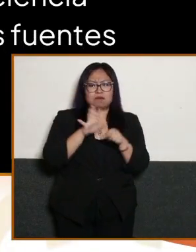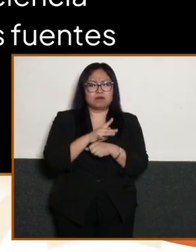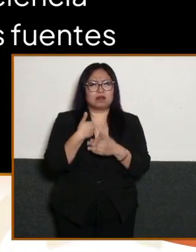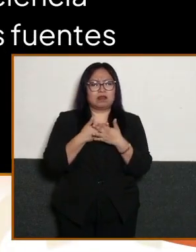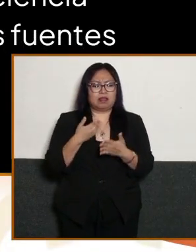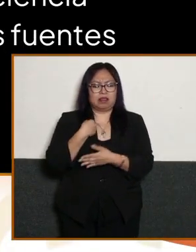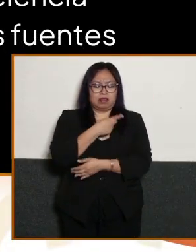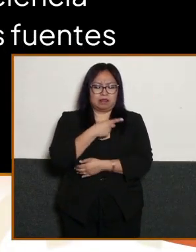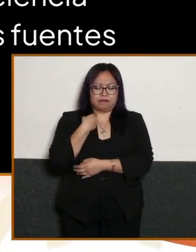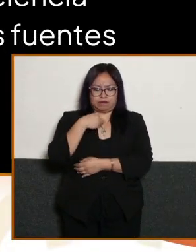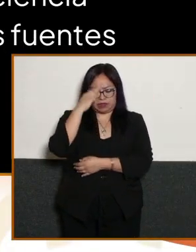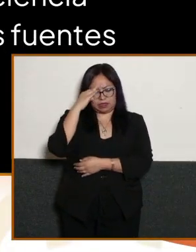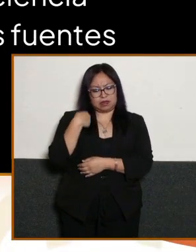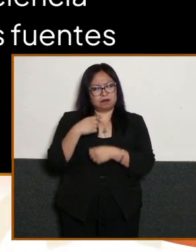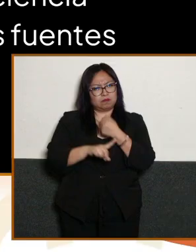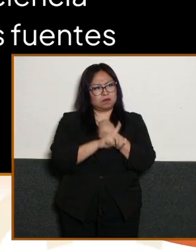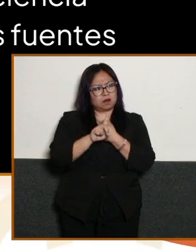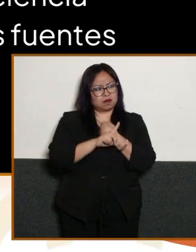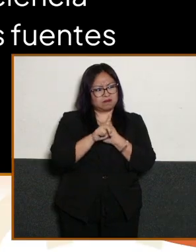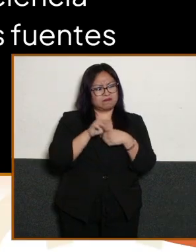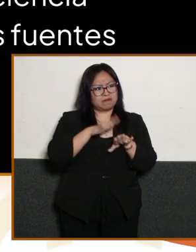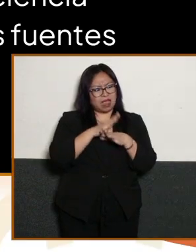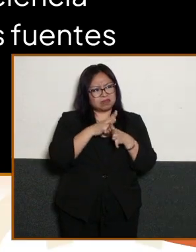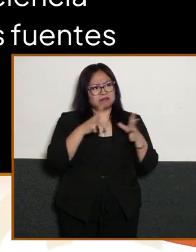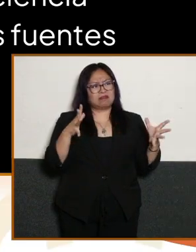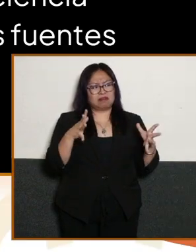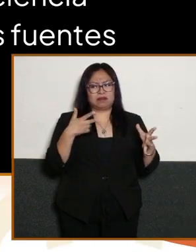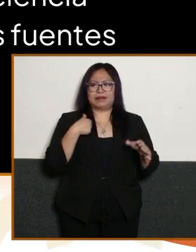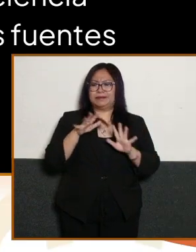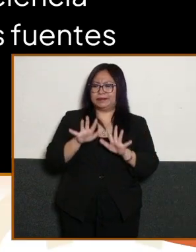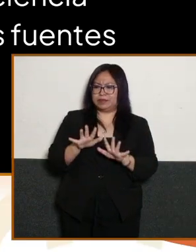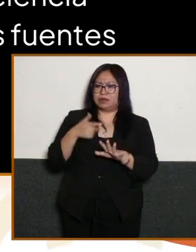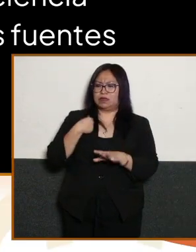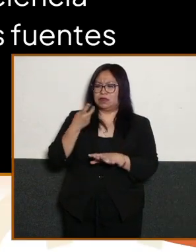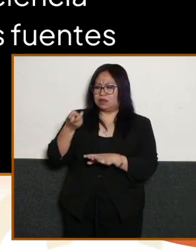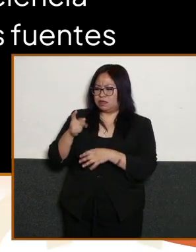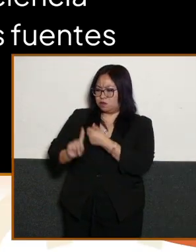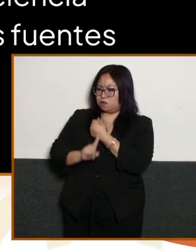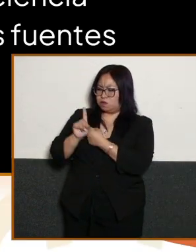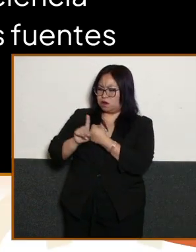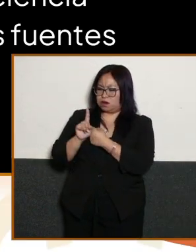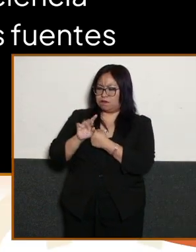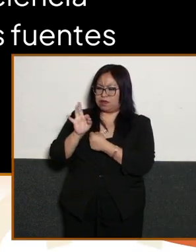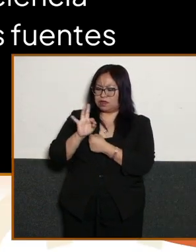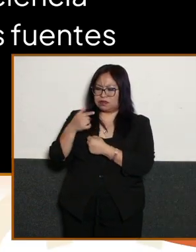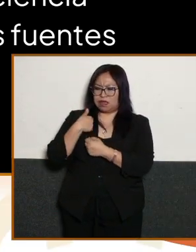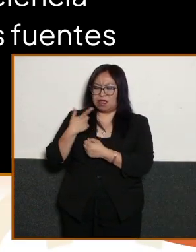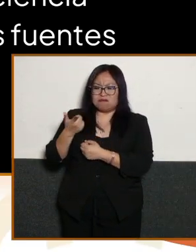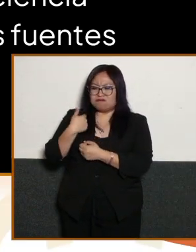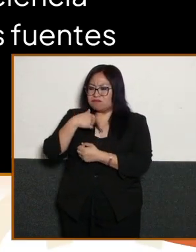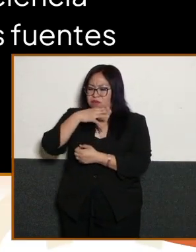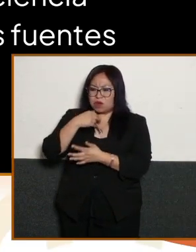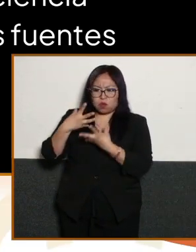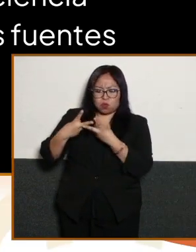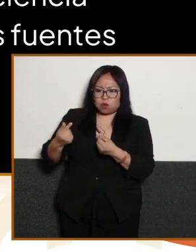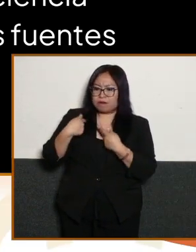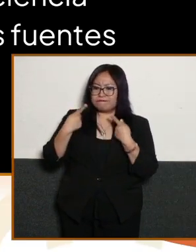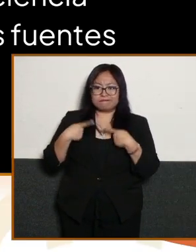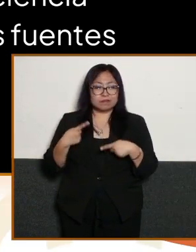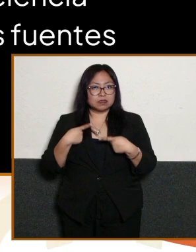plantearles problemas globales, es decir, este problema de la sostenibilidad no lo hemos podido resolver las